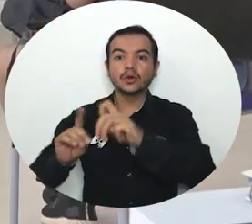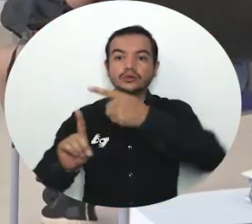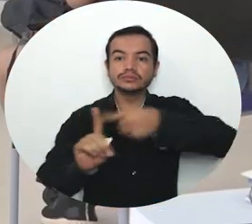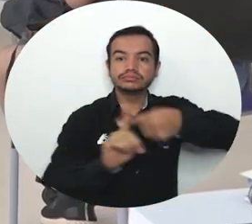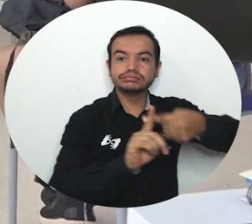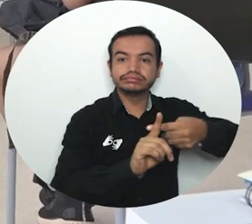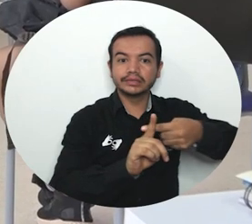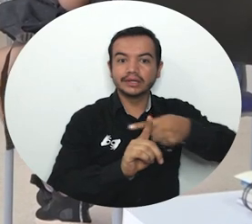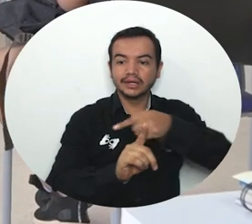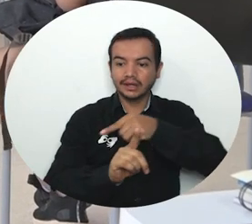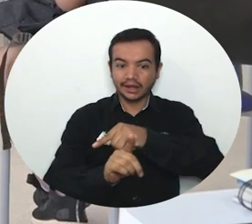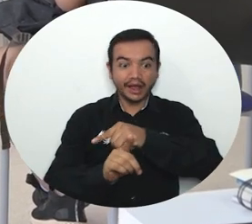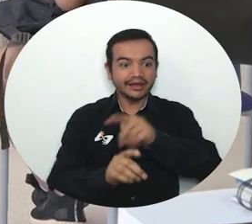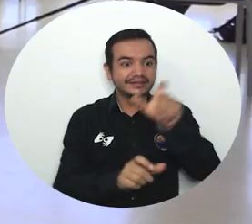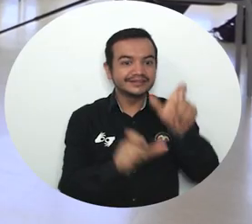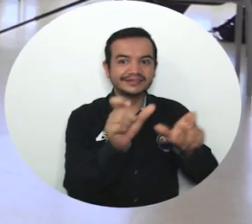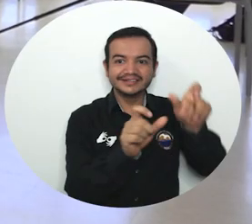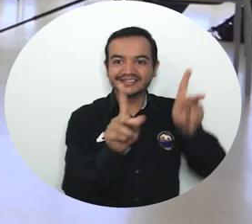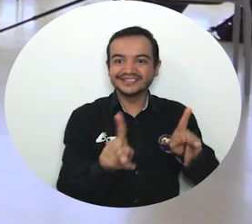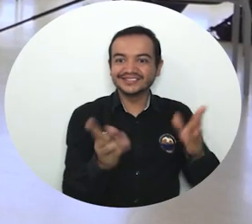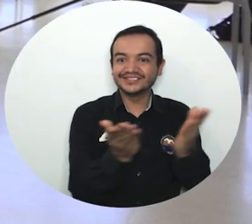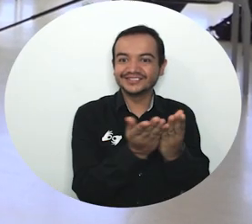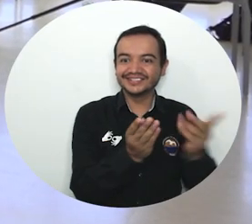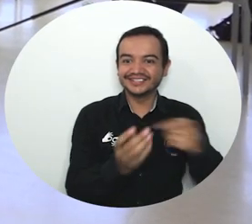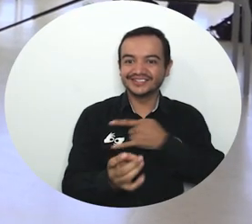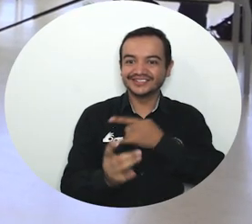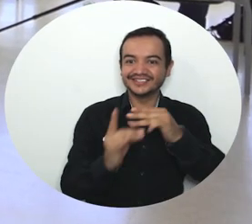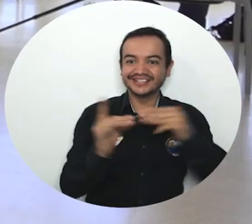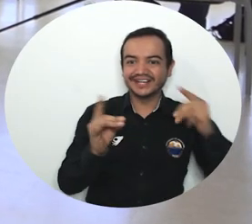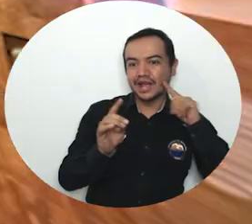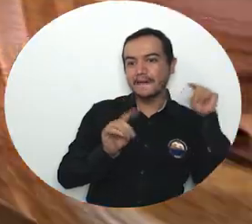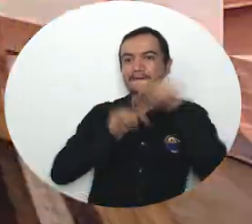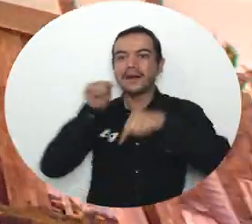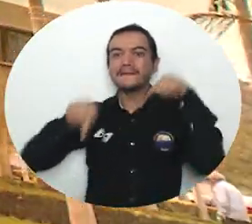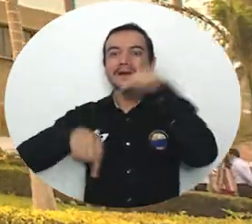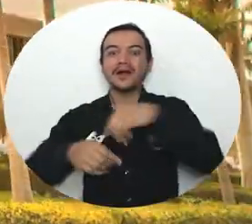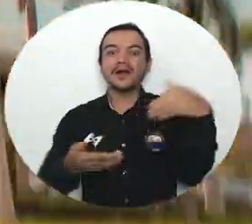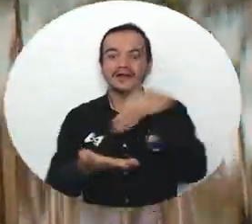los estudiantes de la Universidad del Magdalena tuvieron un reencuentro anhelado.